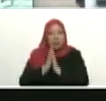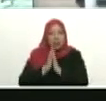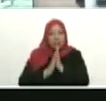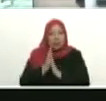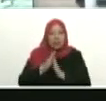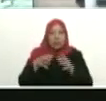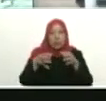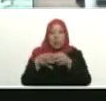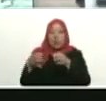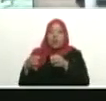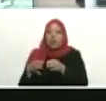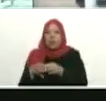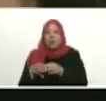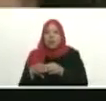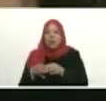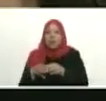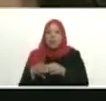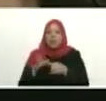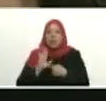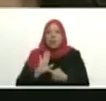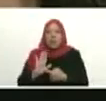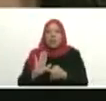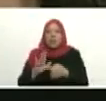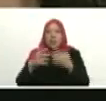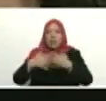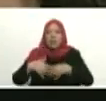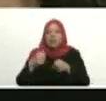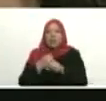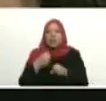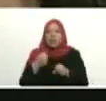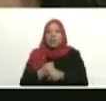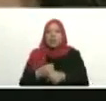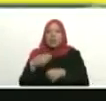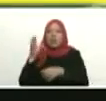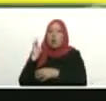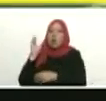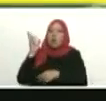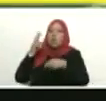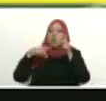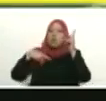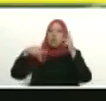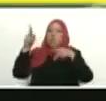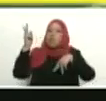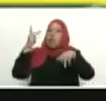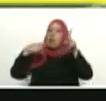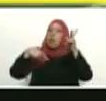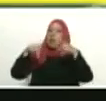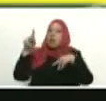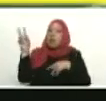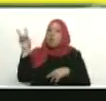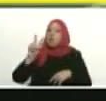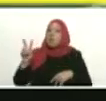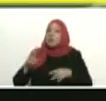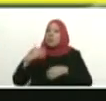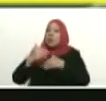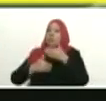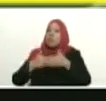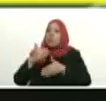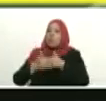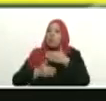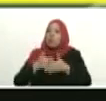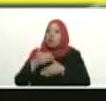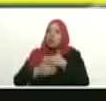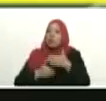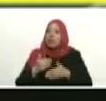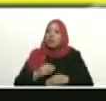medianos, grandes, a mostrar exposiciones, ferias de la Venezuela productiva,